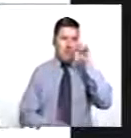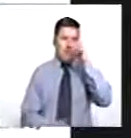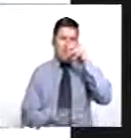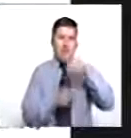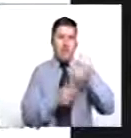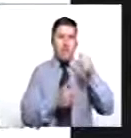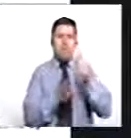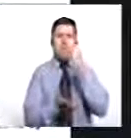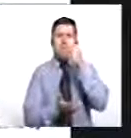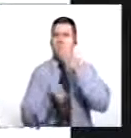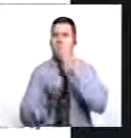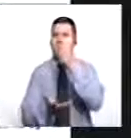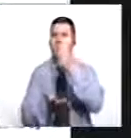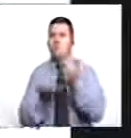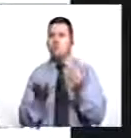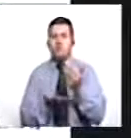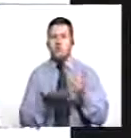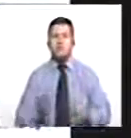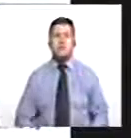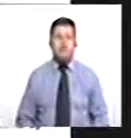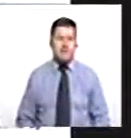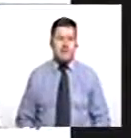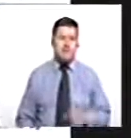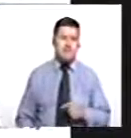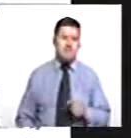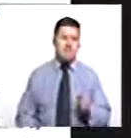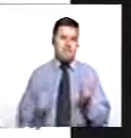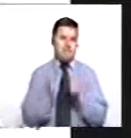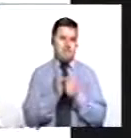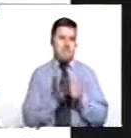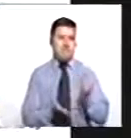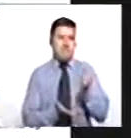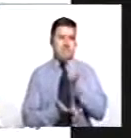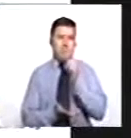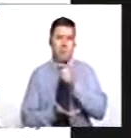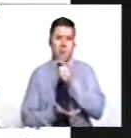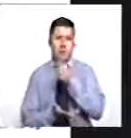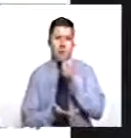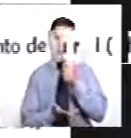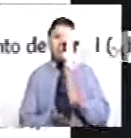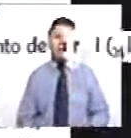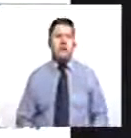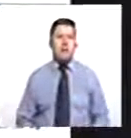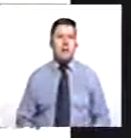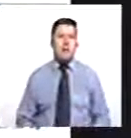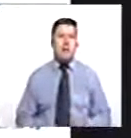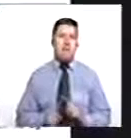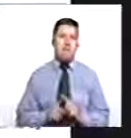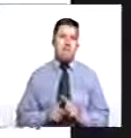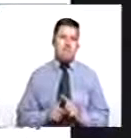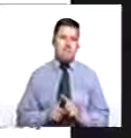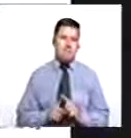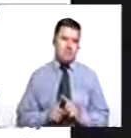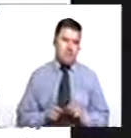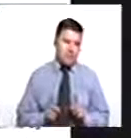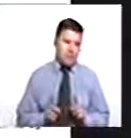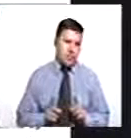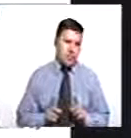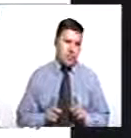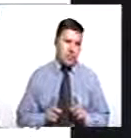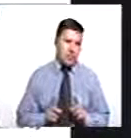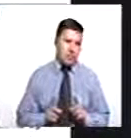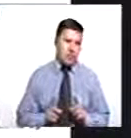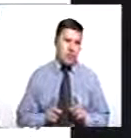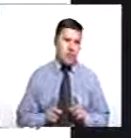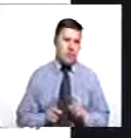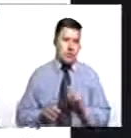qué presupuesto puede llegar a tener estos recursos que se necesitan, pero igualmente